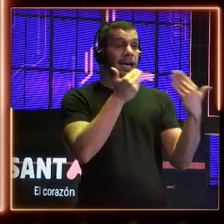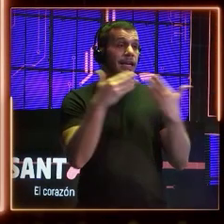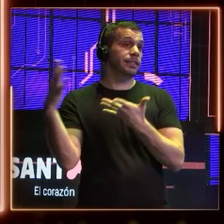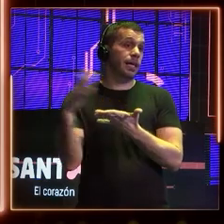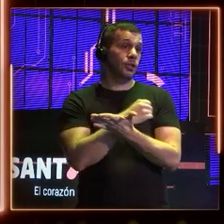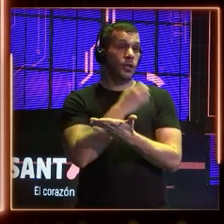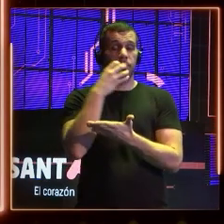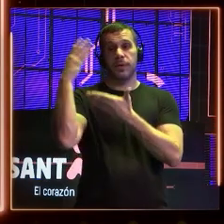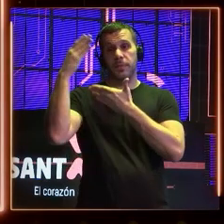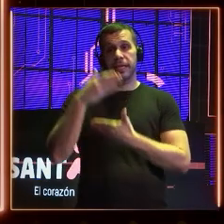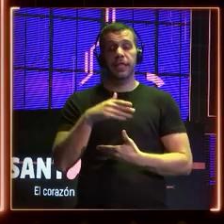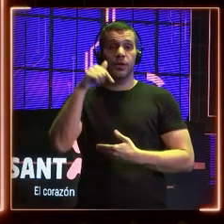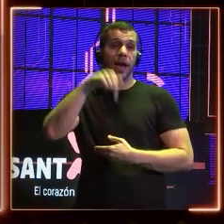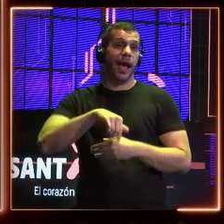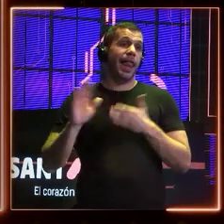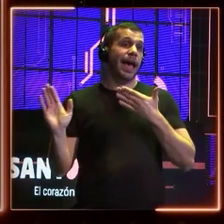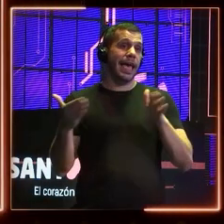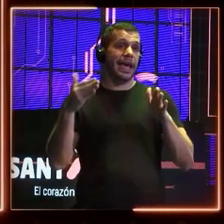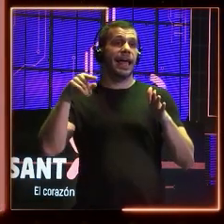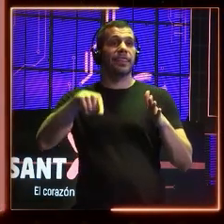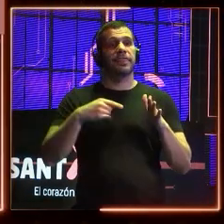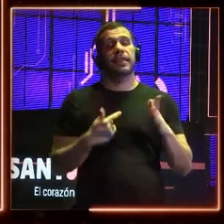Bienvenidos a la era de la Inteligencia